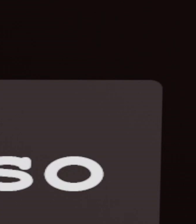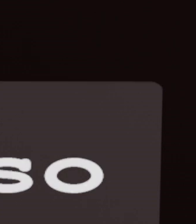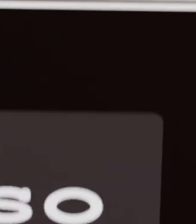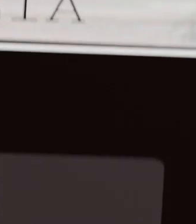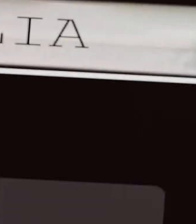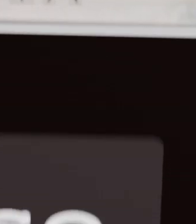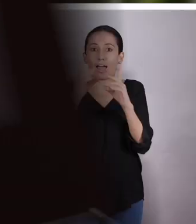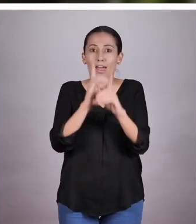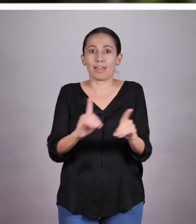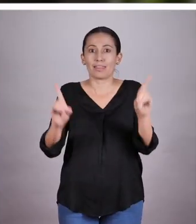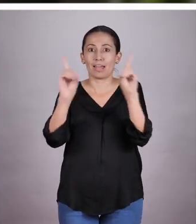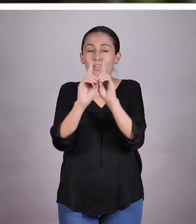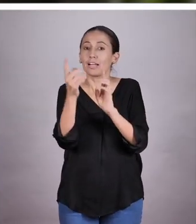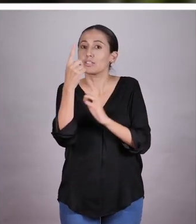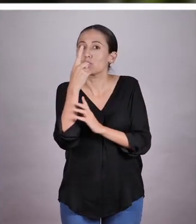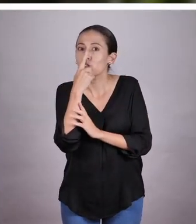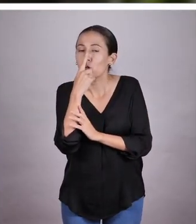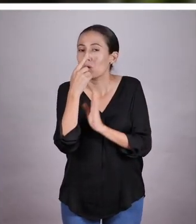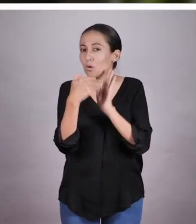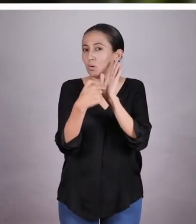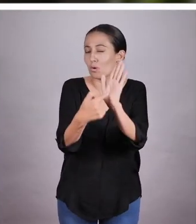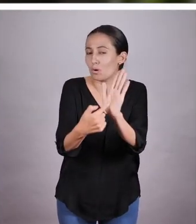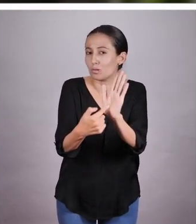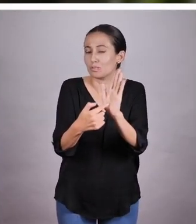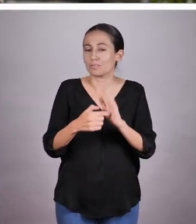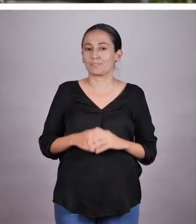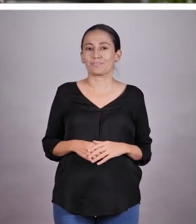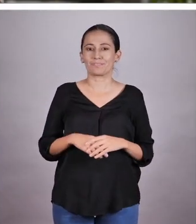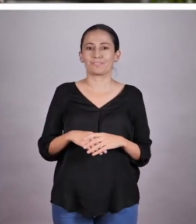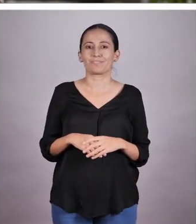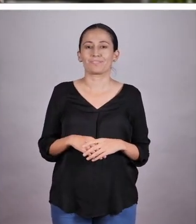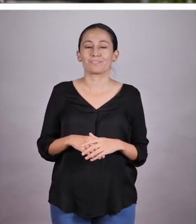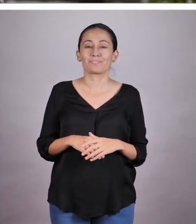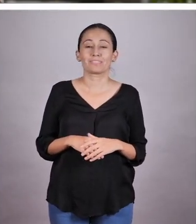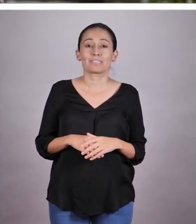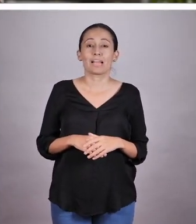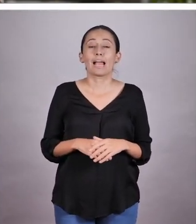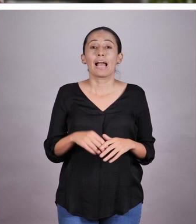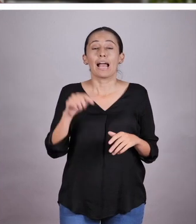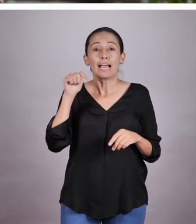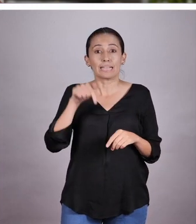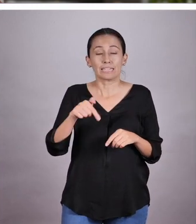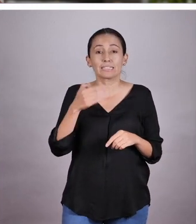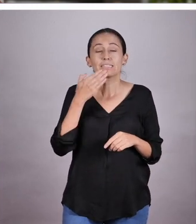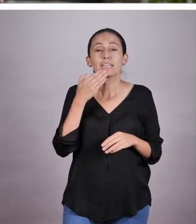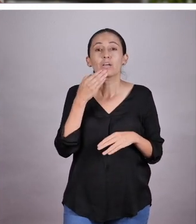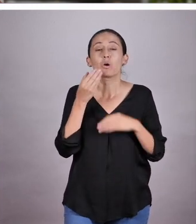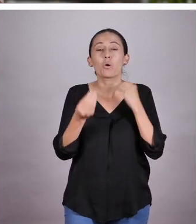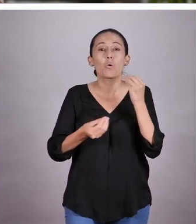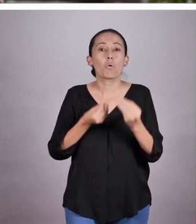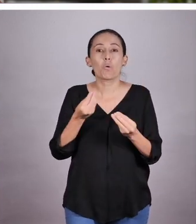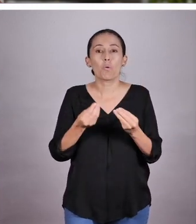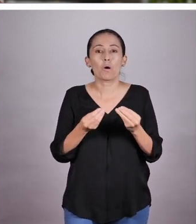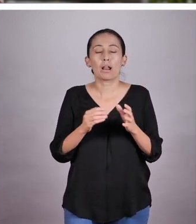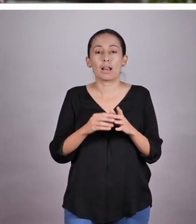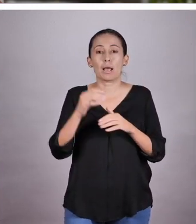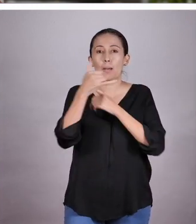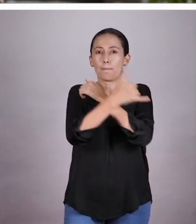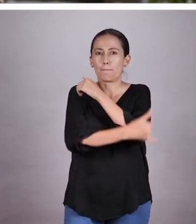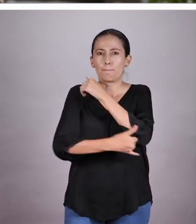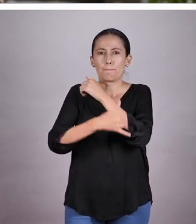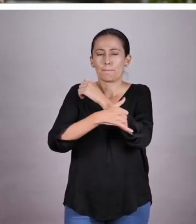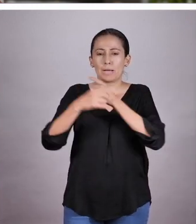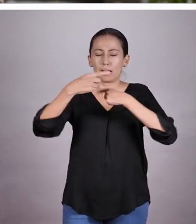Ahora el datazo curioso sobrepoblacional. Y este tiene que ver con cómo uno de los países